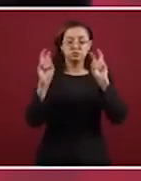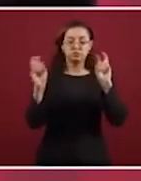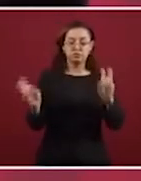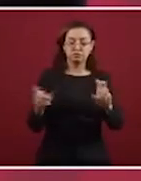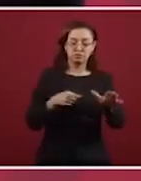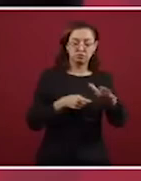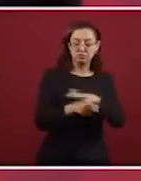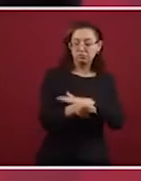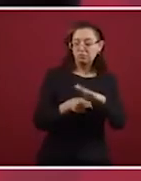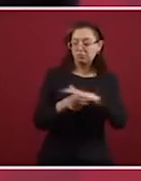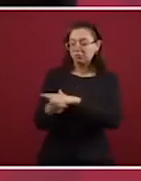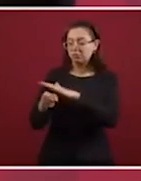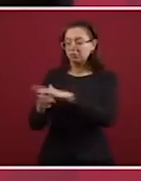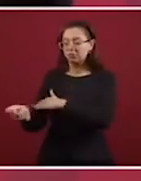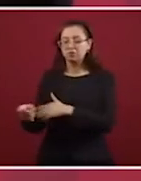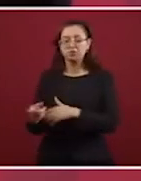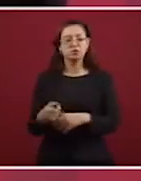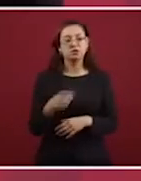reclusorios